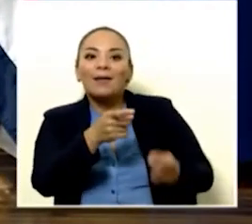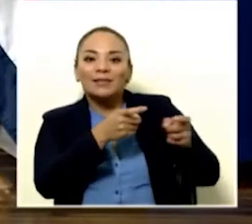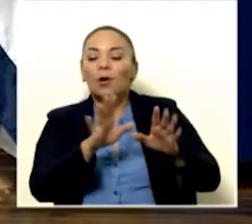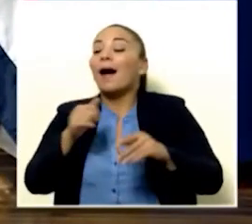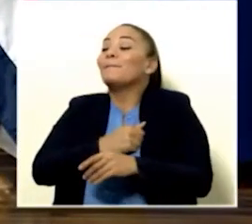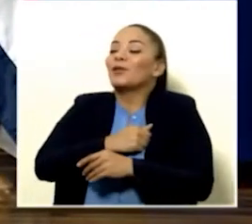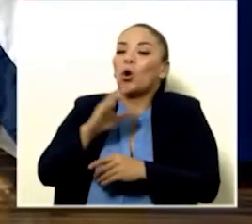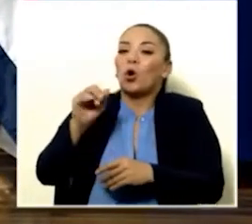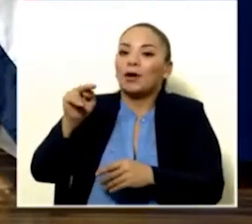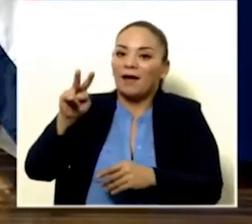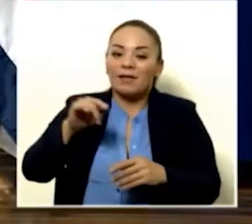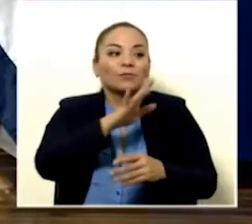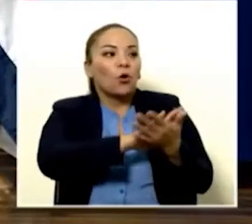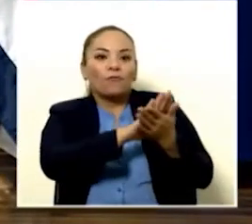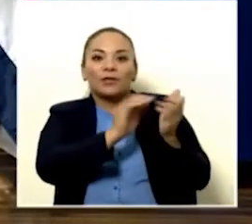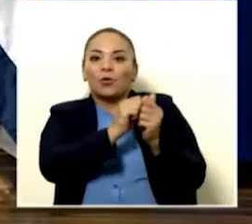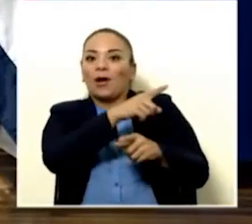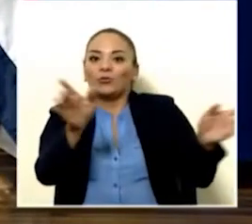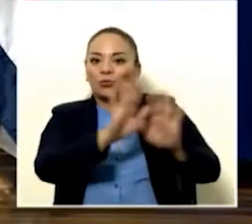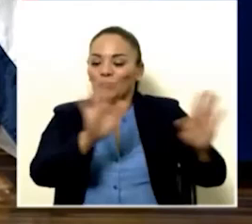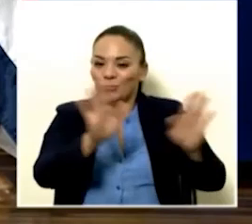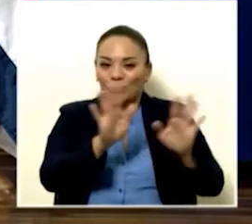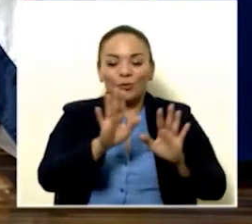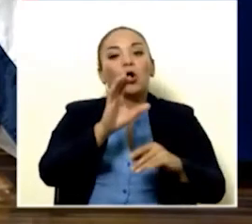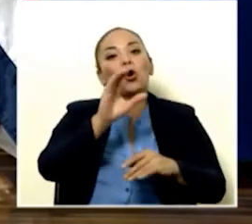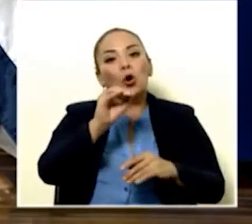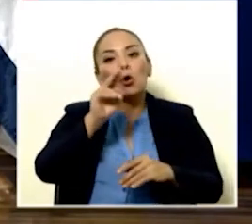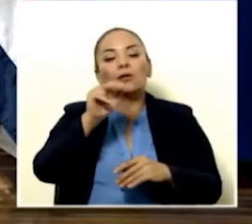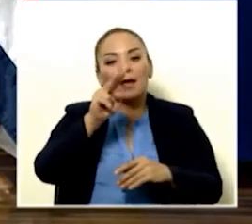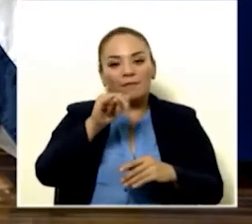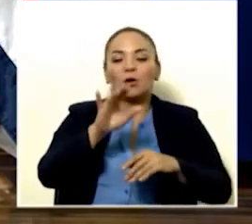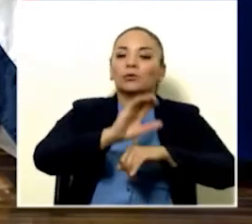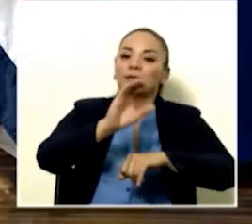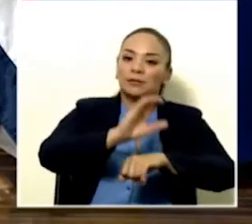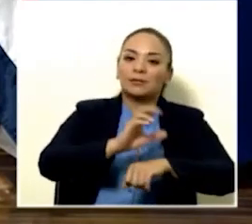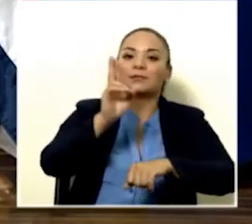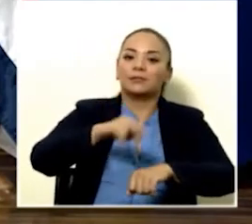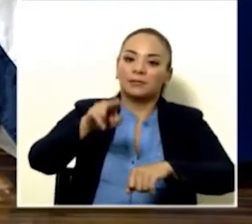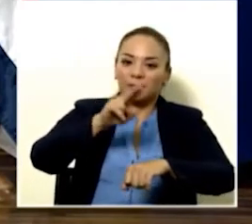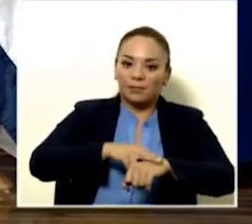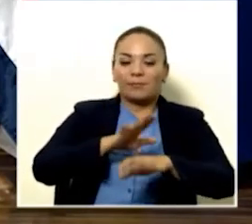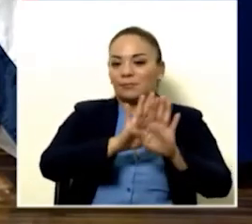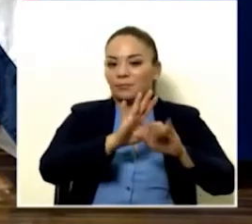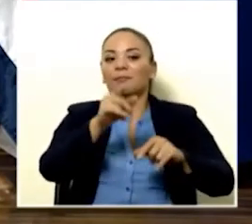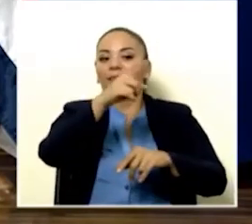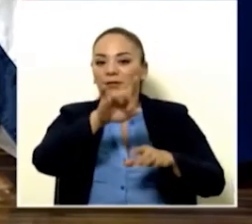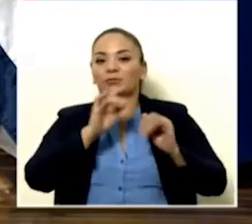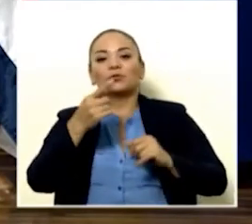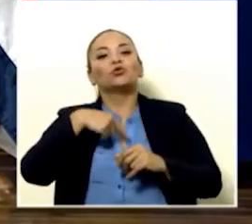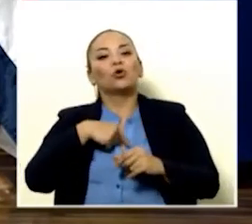me va a confundir a mí con ellos. No, es el CONAVI, el Consejo Nacional, el que